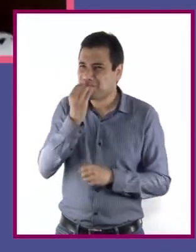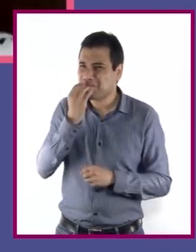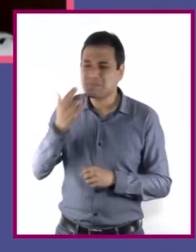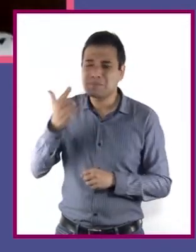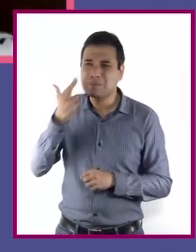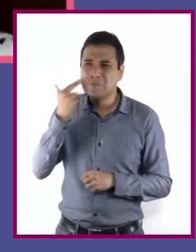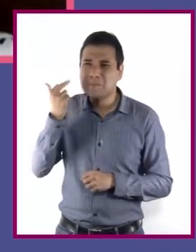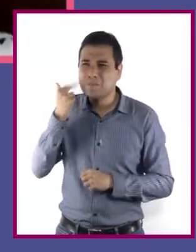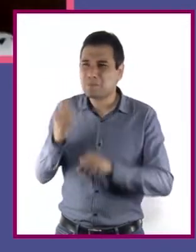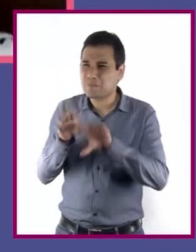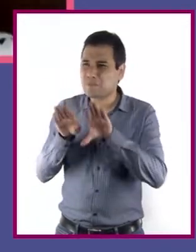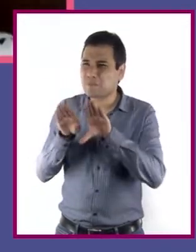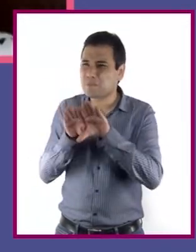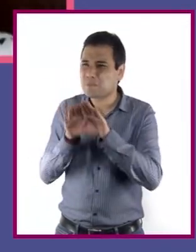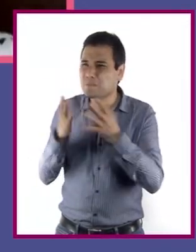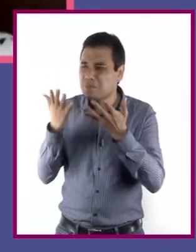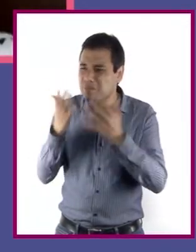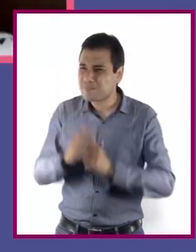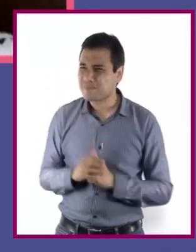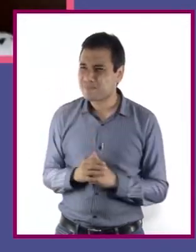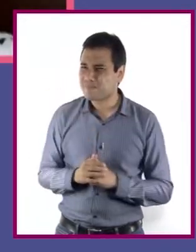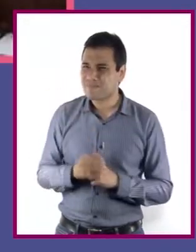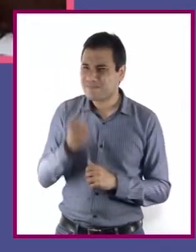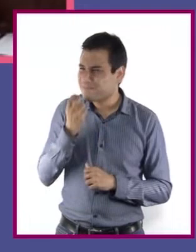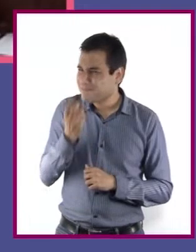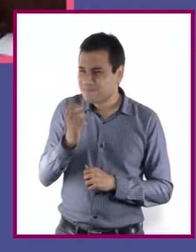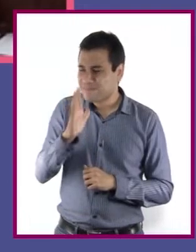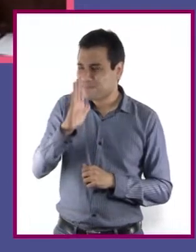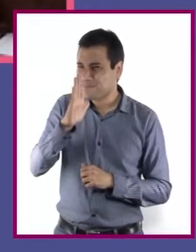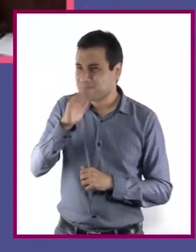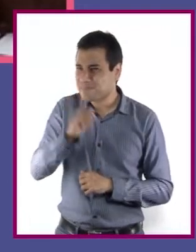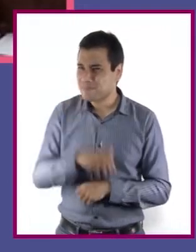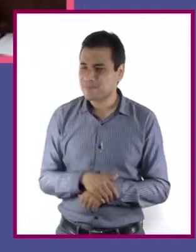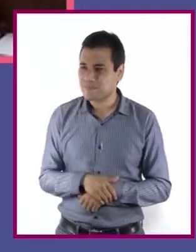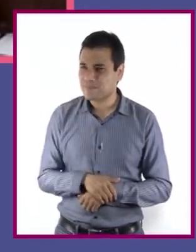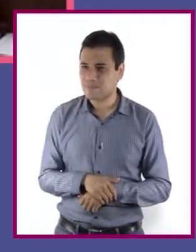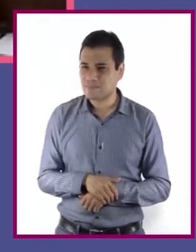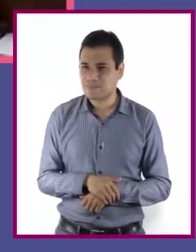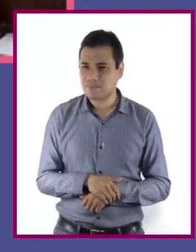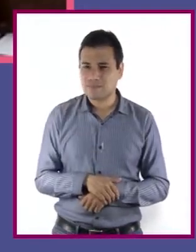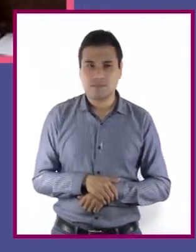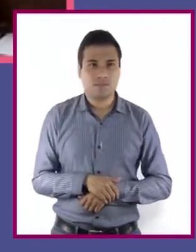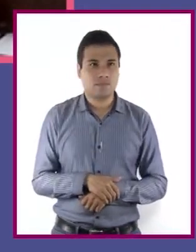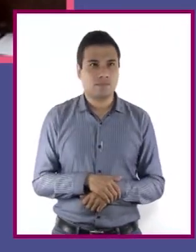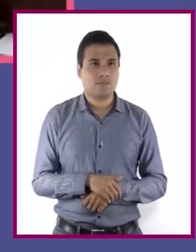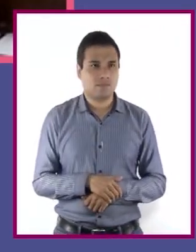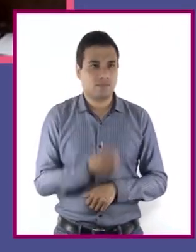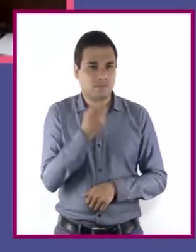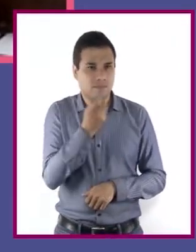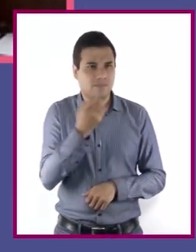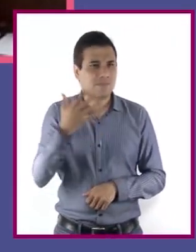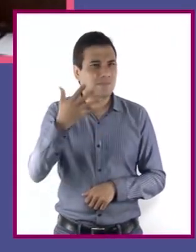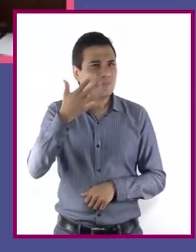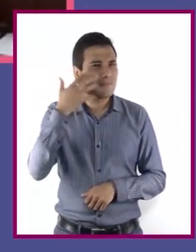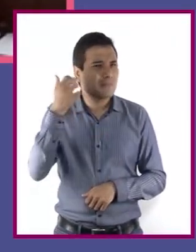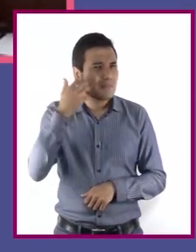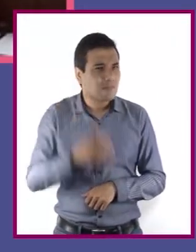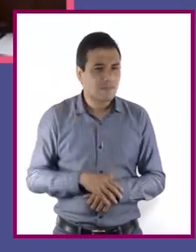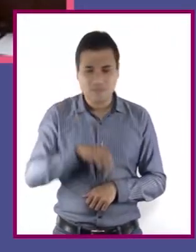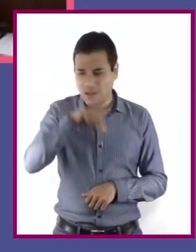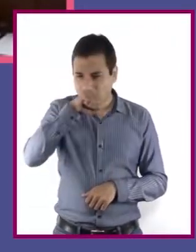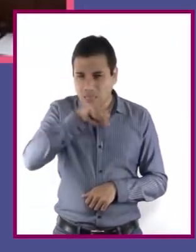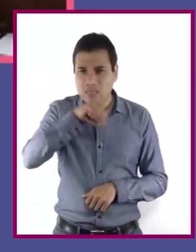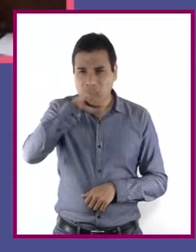limpiarse. Franz Liszt no hacía cosas como esas. Este gato no se lame ni